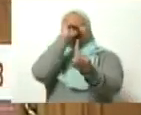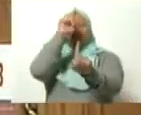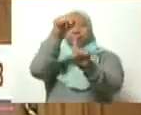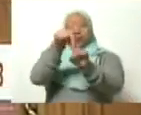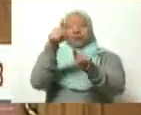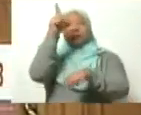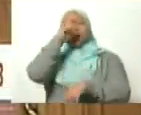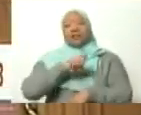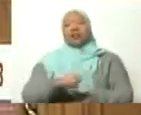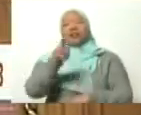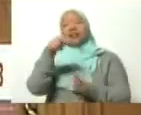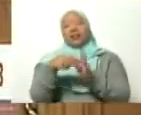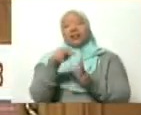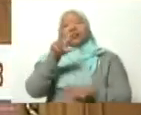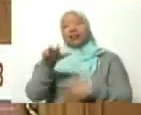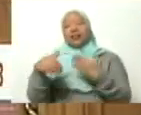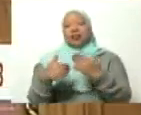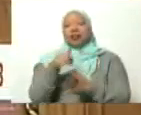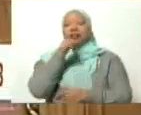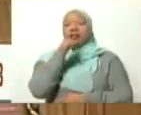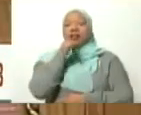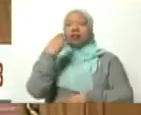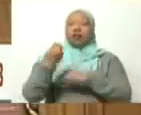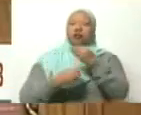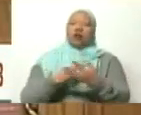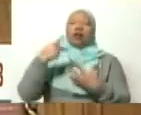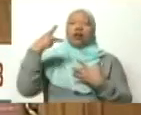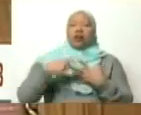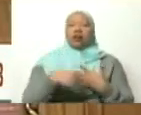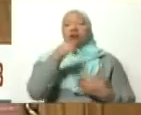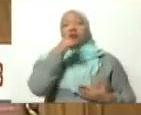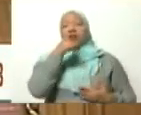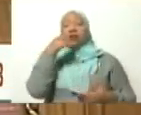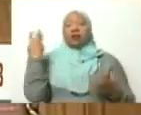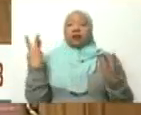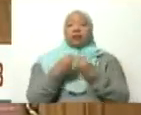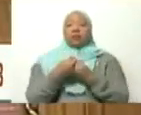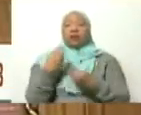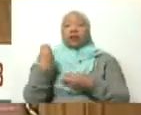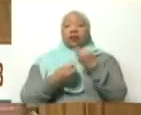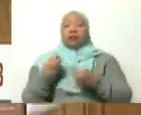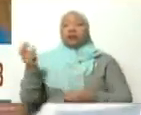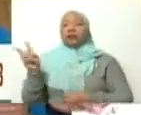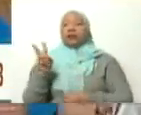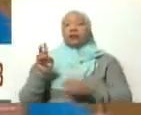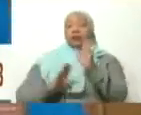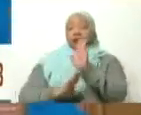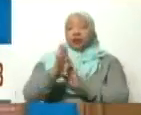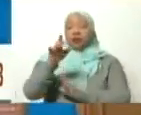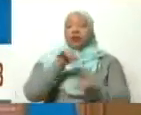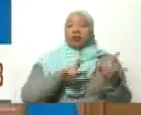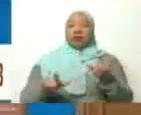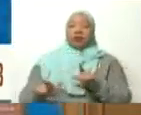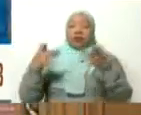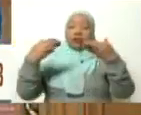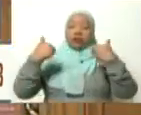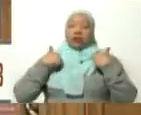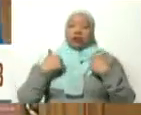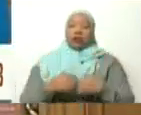el año 2023. Ellos proyectan para Venezuela un crecimiento de un dígito,